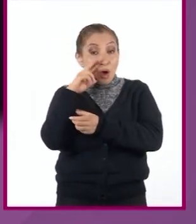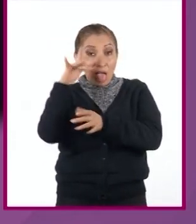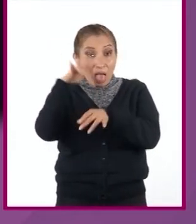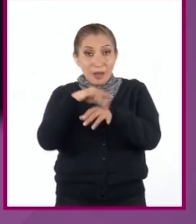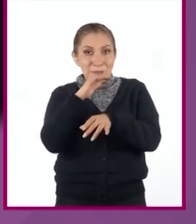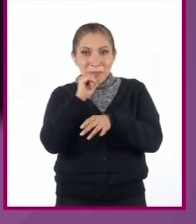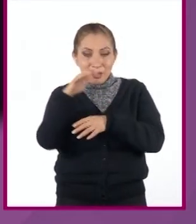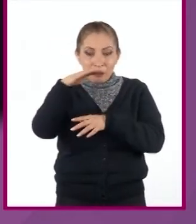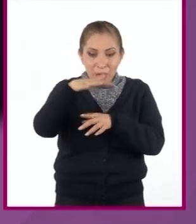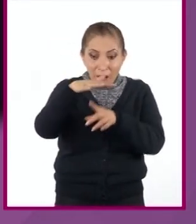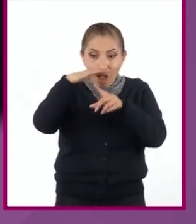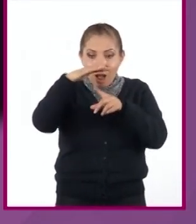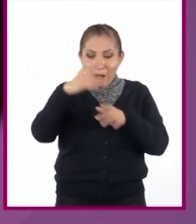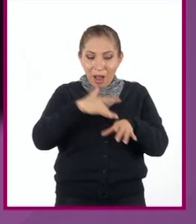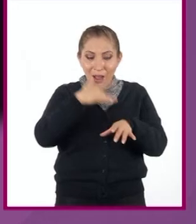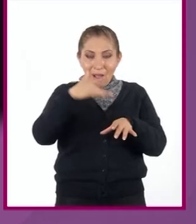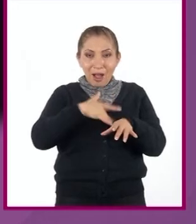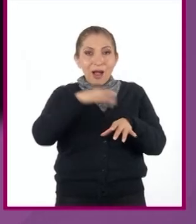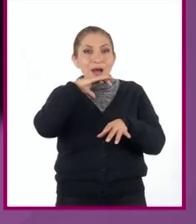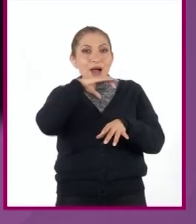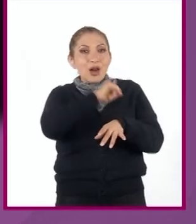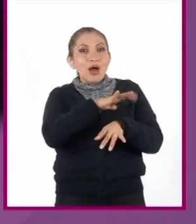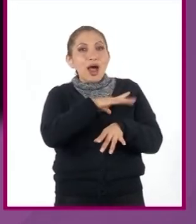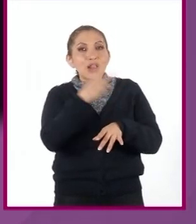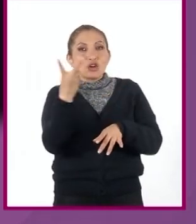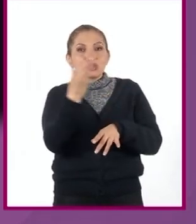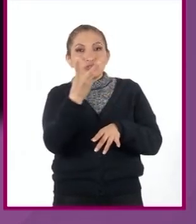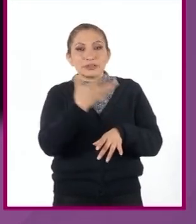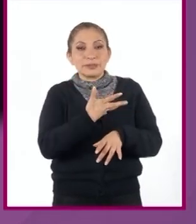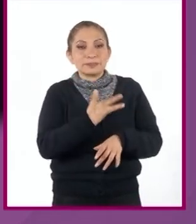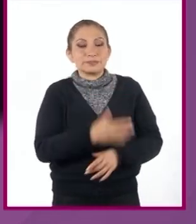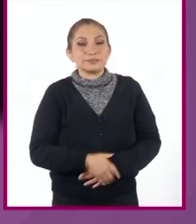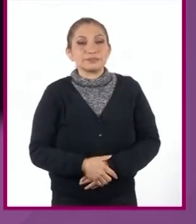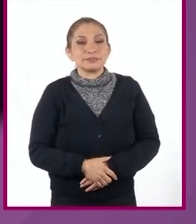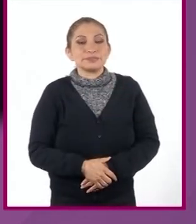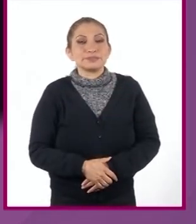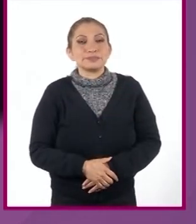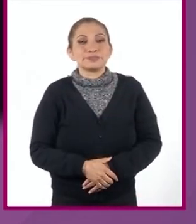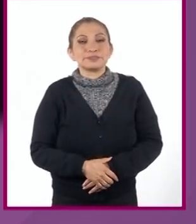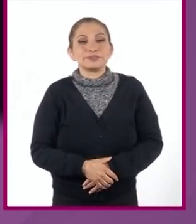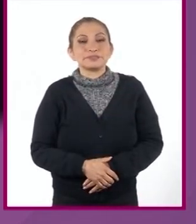pues con ello se logra percibir el calor que ambos emiten.